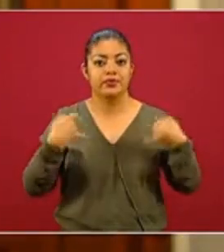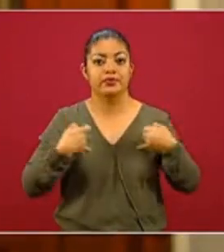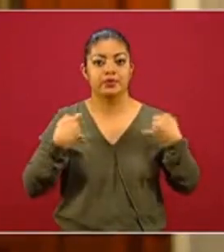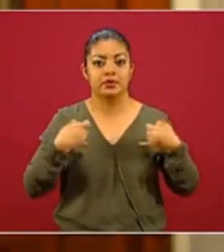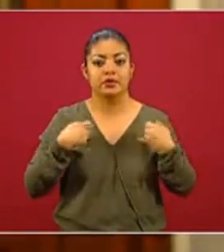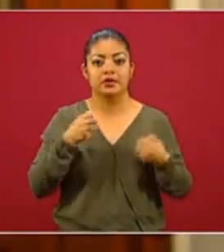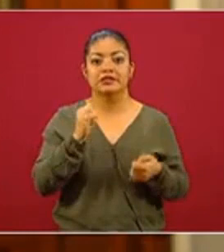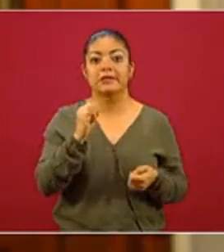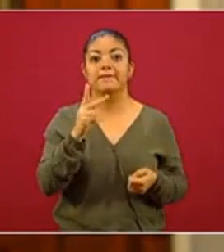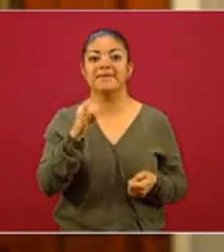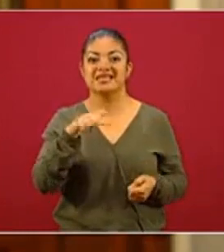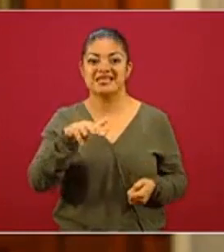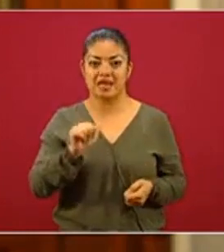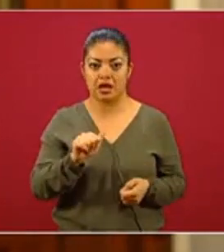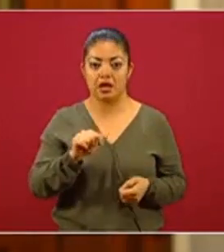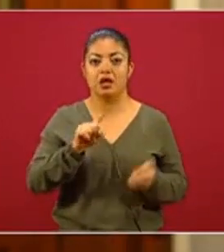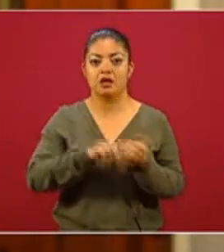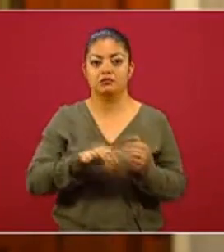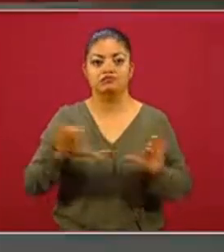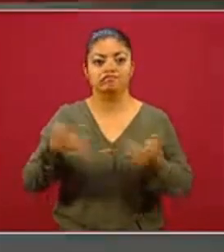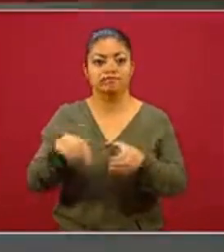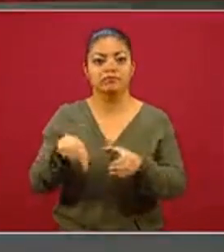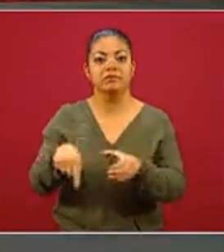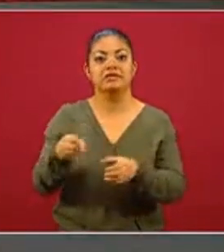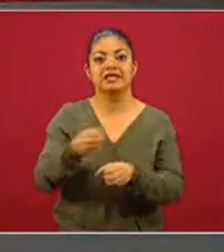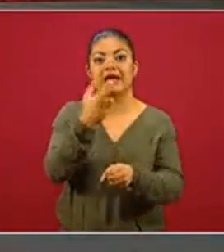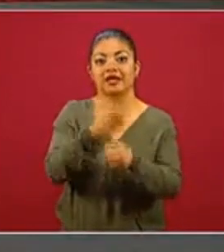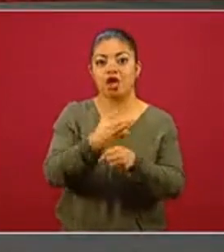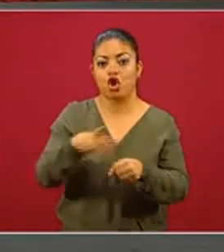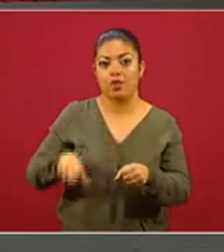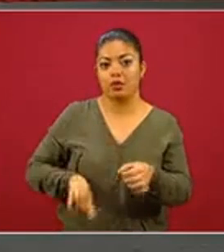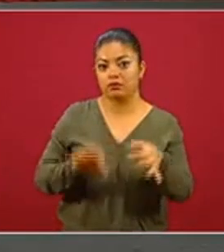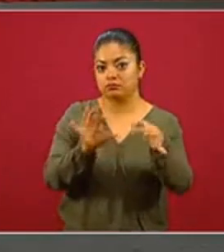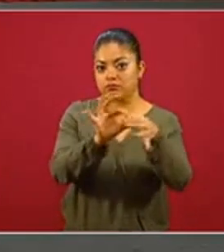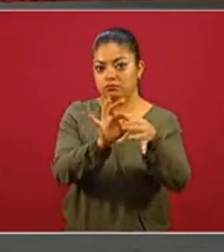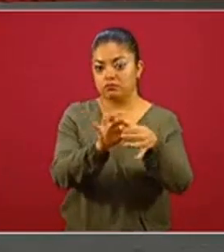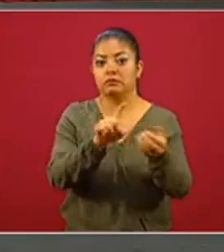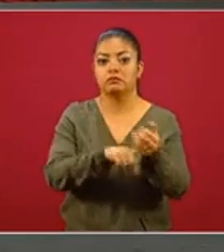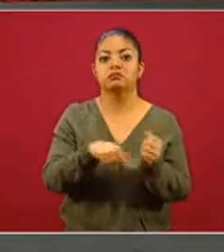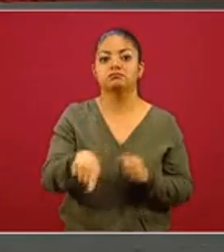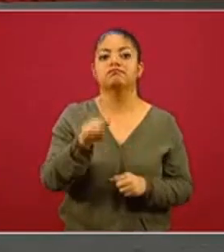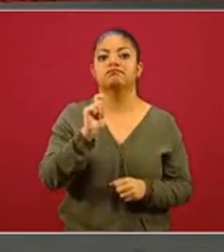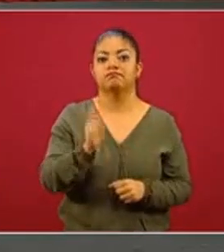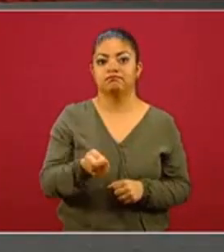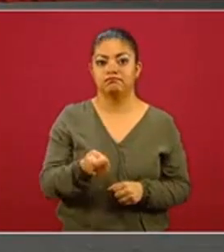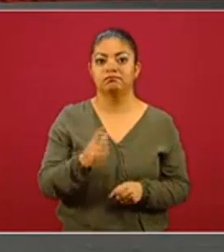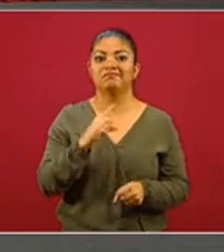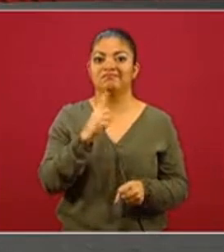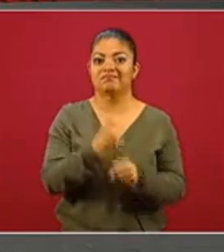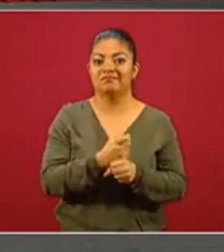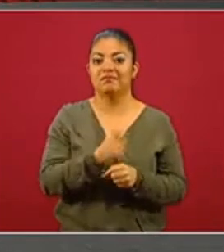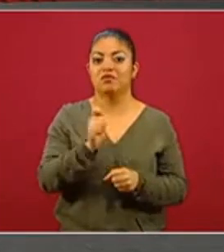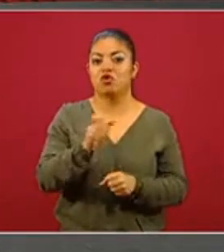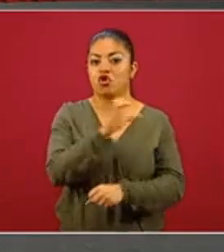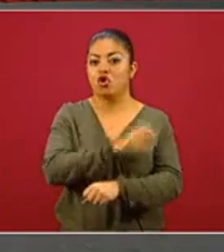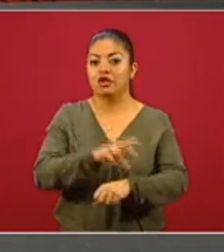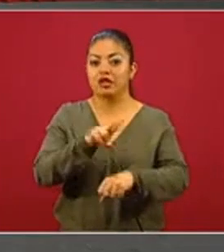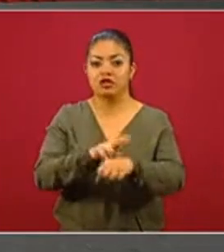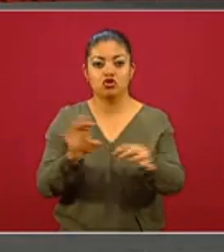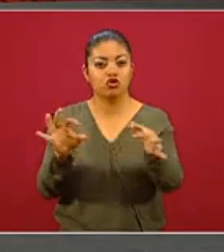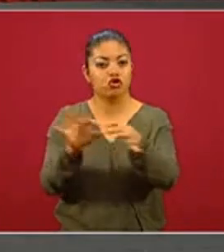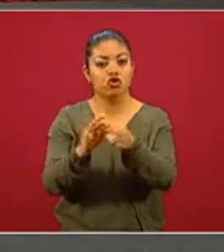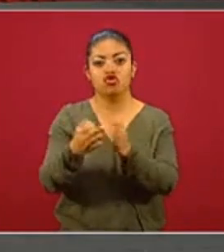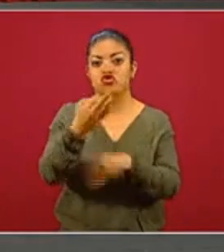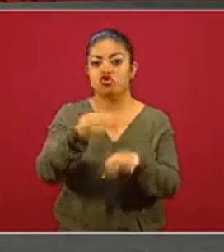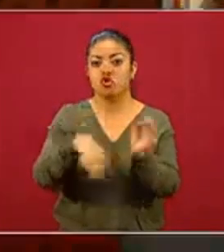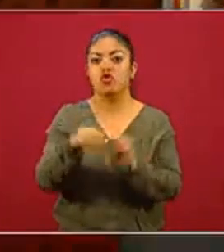que está sectorizado a la Secretaría de Gobernación y es el mecanismo pangubernamental que coordina todos los esfuerzos en la